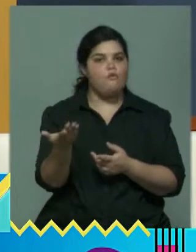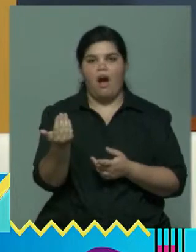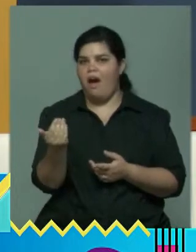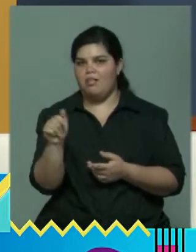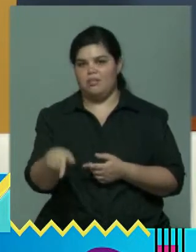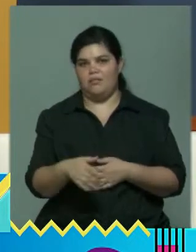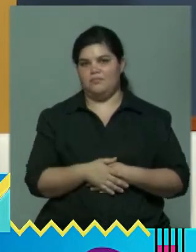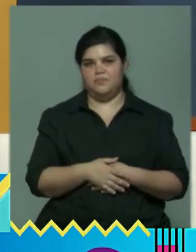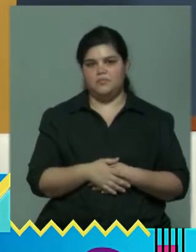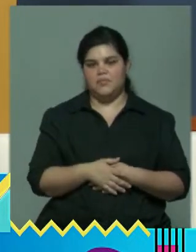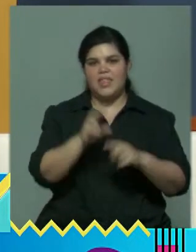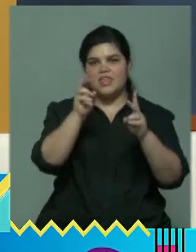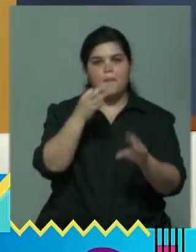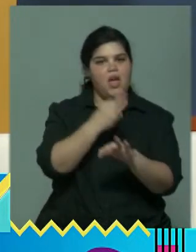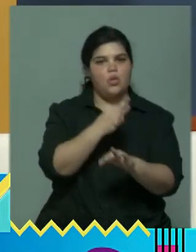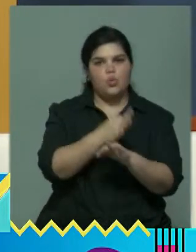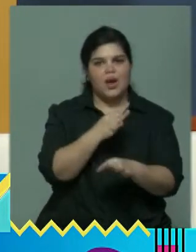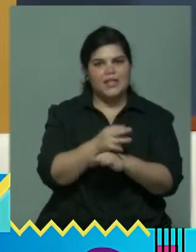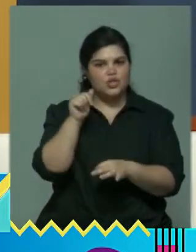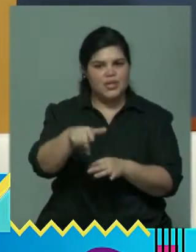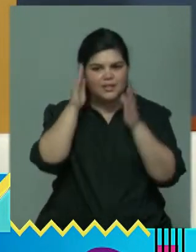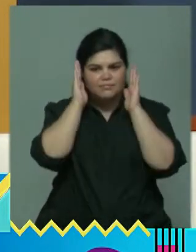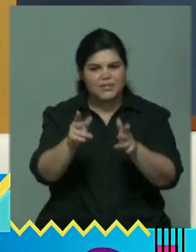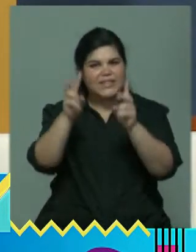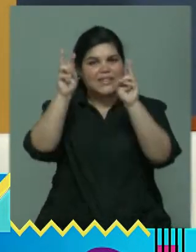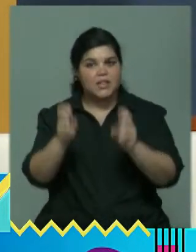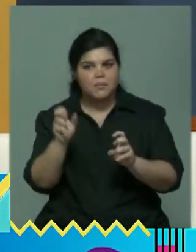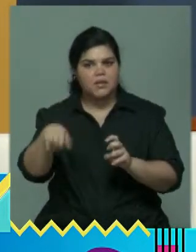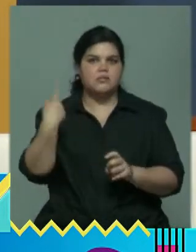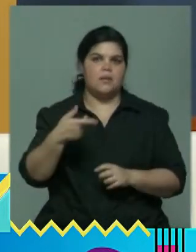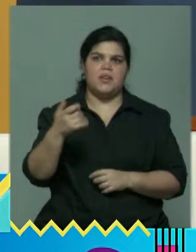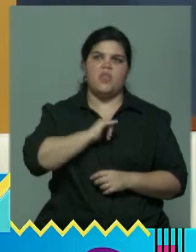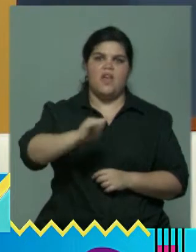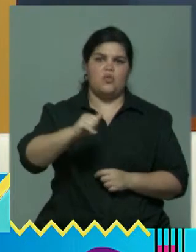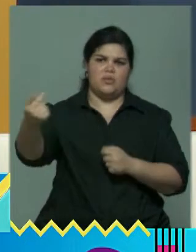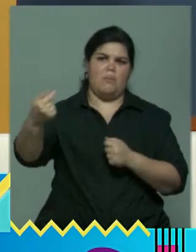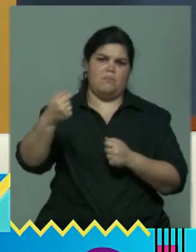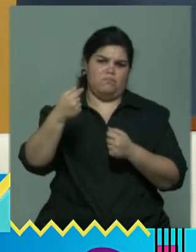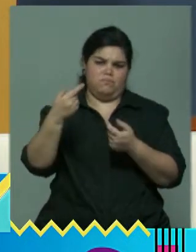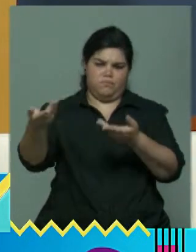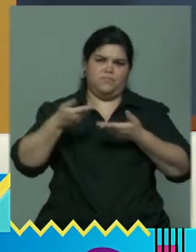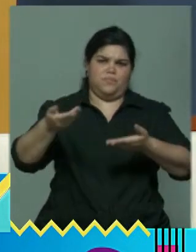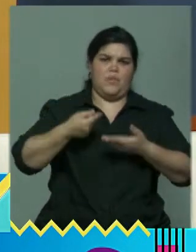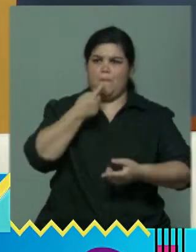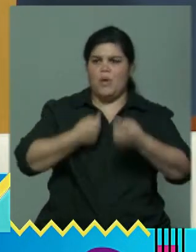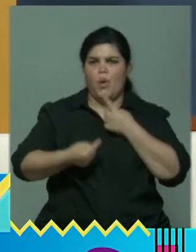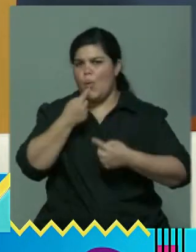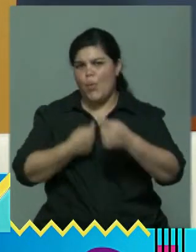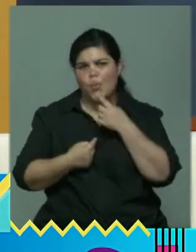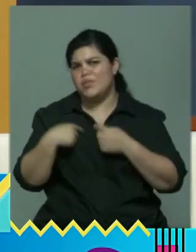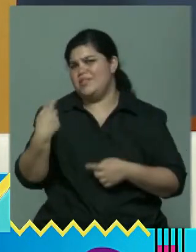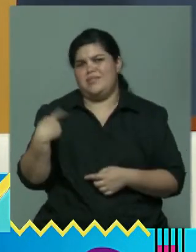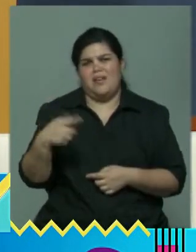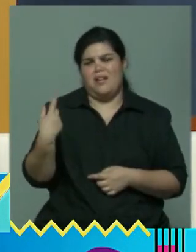muchos temas con respecto a la educación, es uno de los grandes temas que nosotros recibimos muchas denuncias y consultas, ¿sí? con respecto tanto a